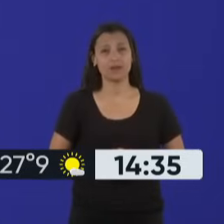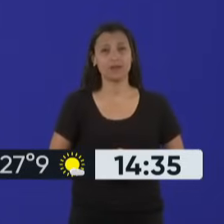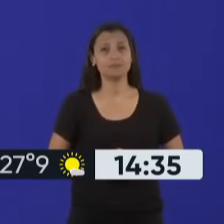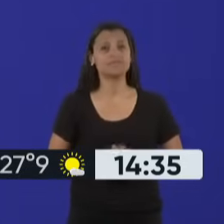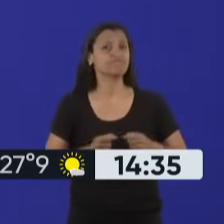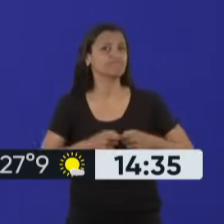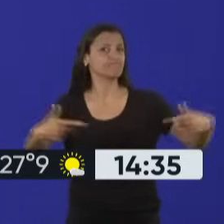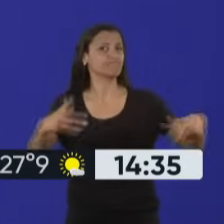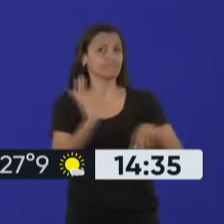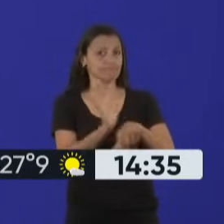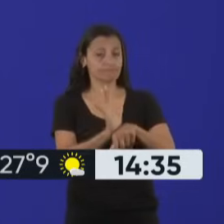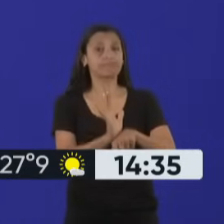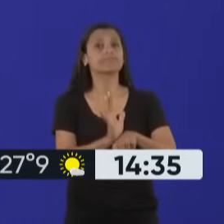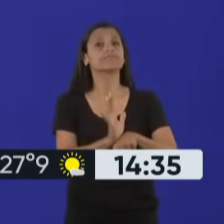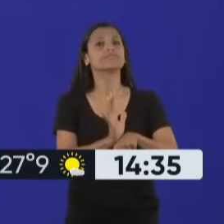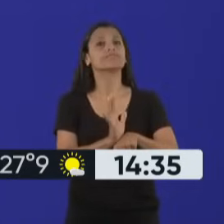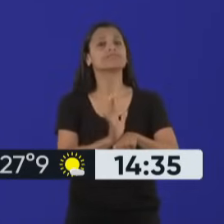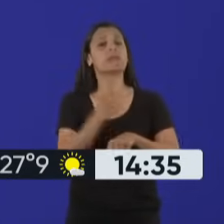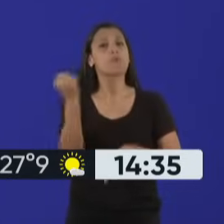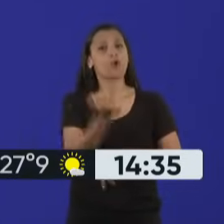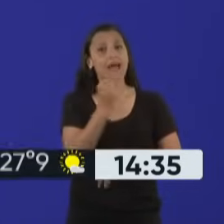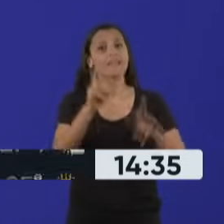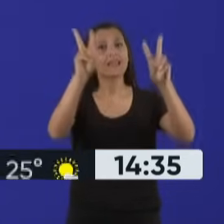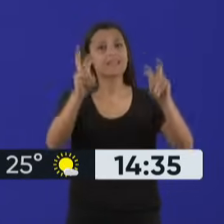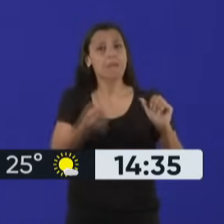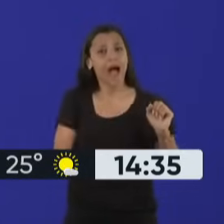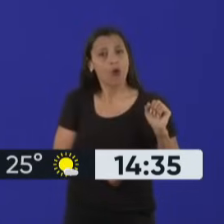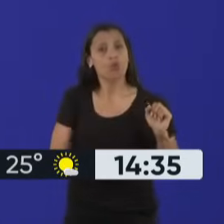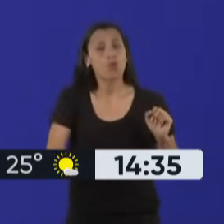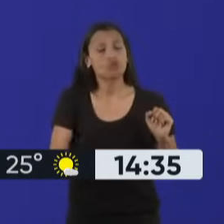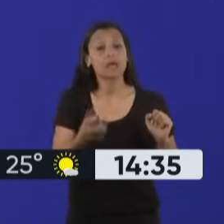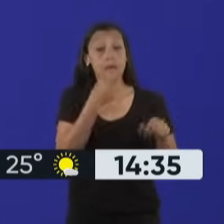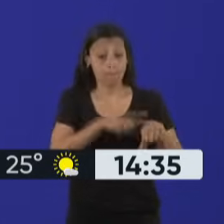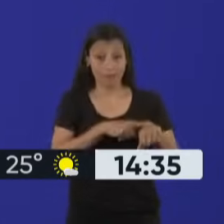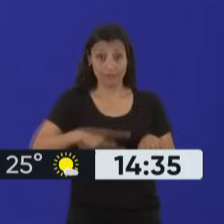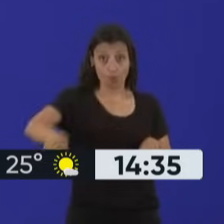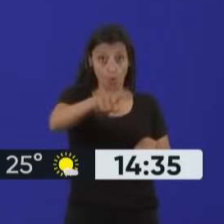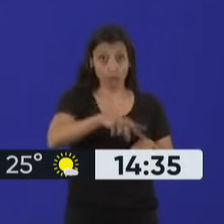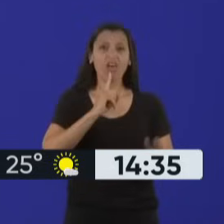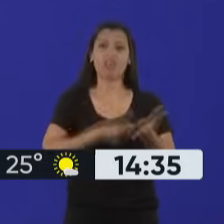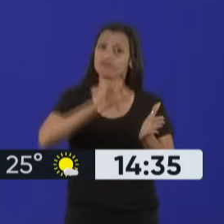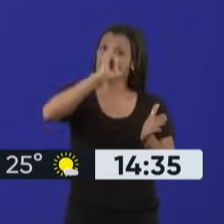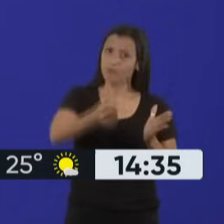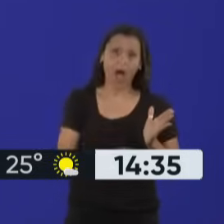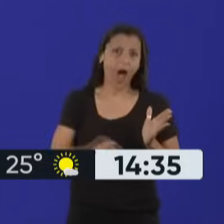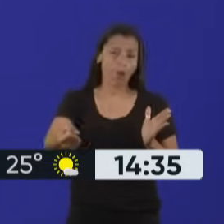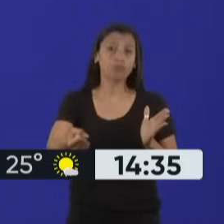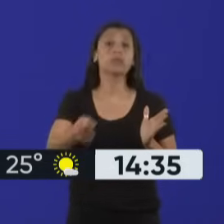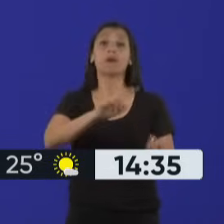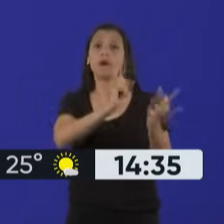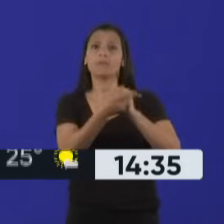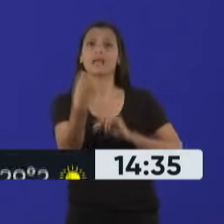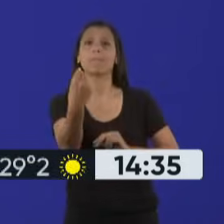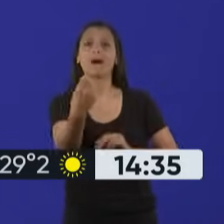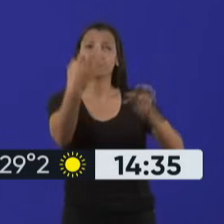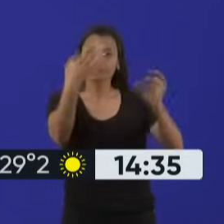La clave siempre en el ajuste es que cuando ustedes hacen un ajuste, la contracara de eso es que en realidad lo que